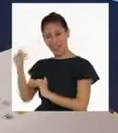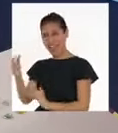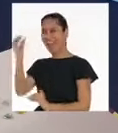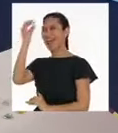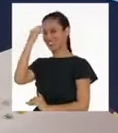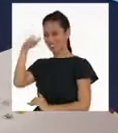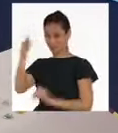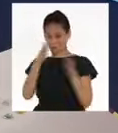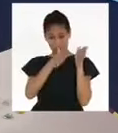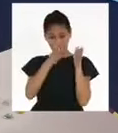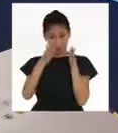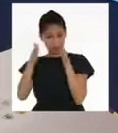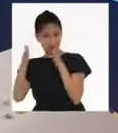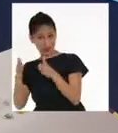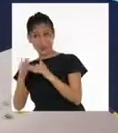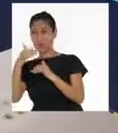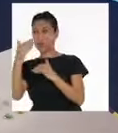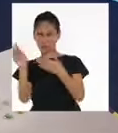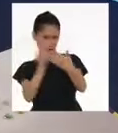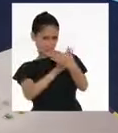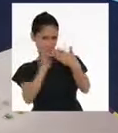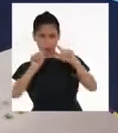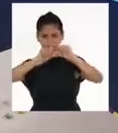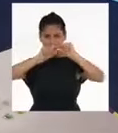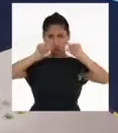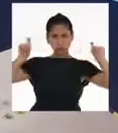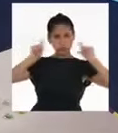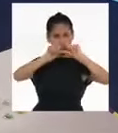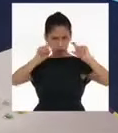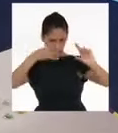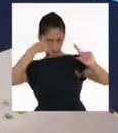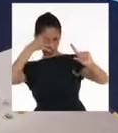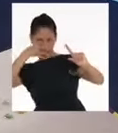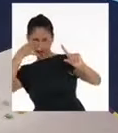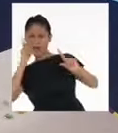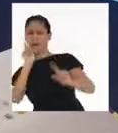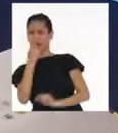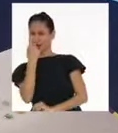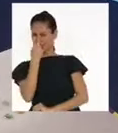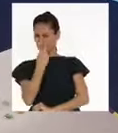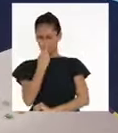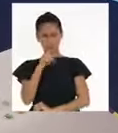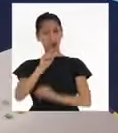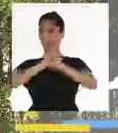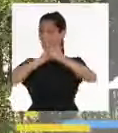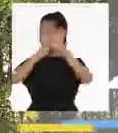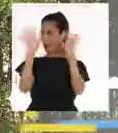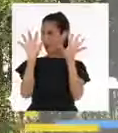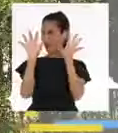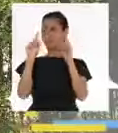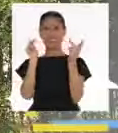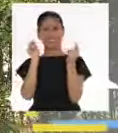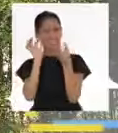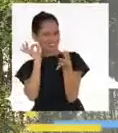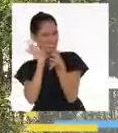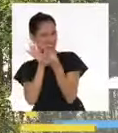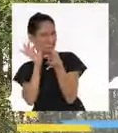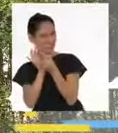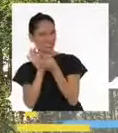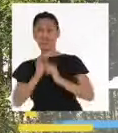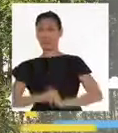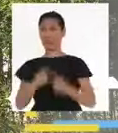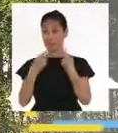numéricos e identificar las diferencias de manera clara y directa. Y la tabla